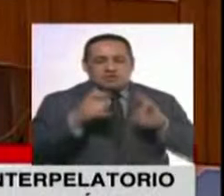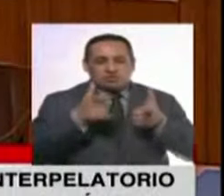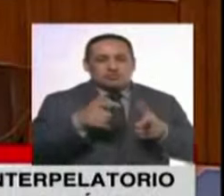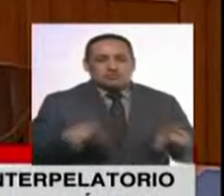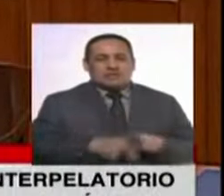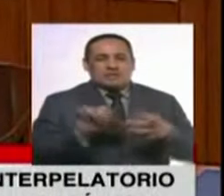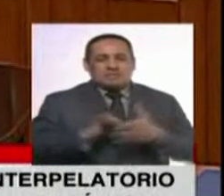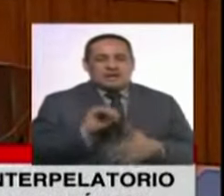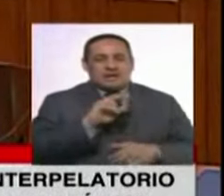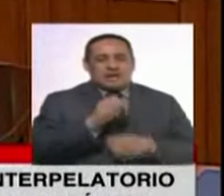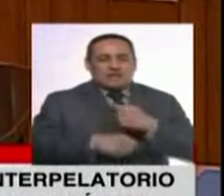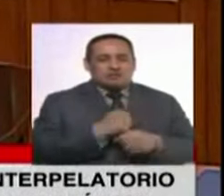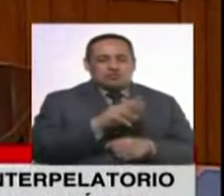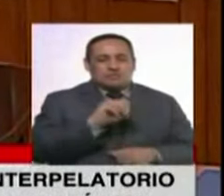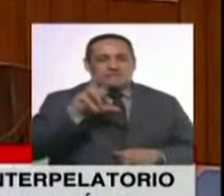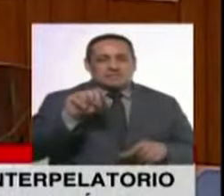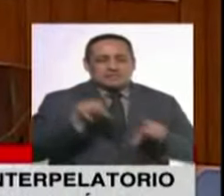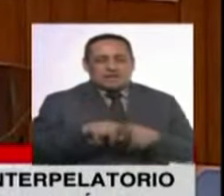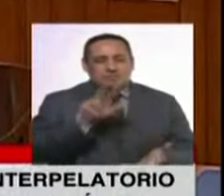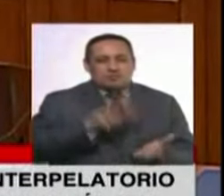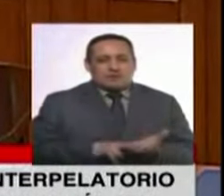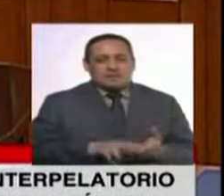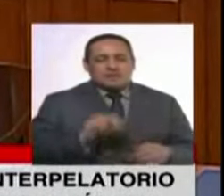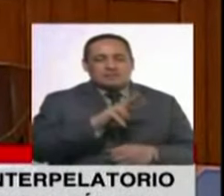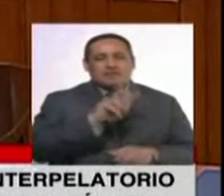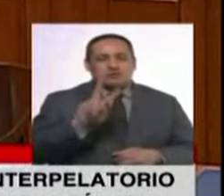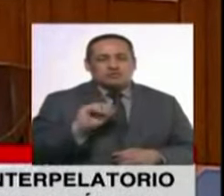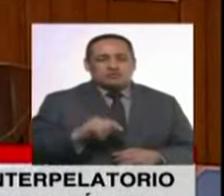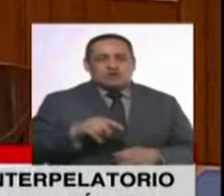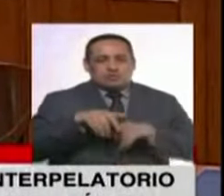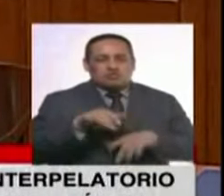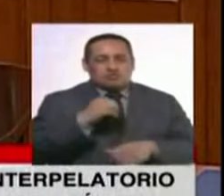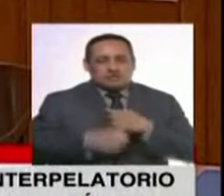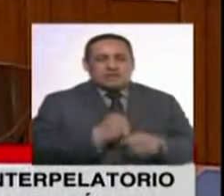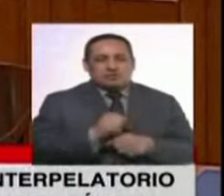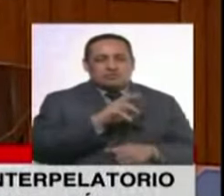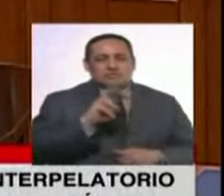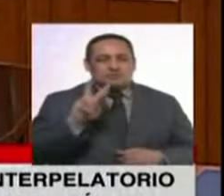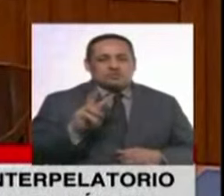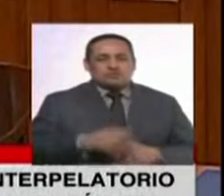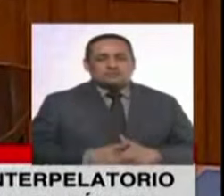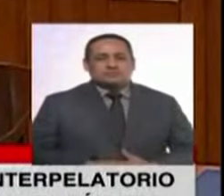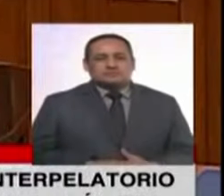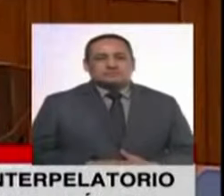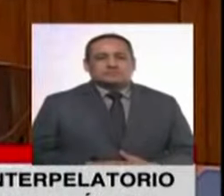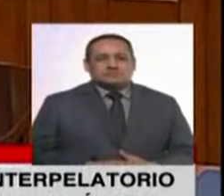Seguridad Ciudadana al 2030 aprobada el 22 de junio del año 2022